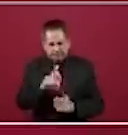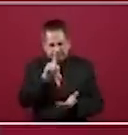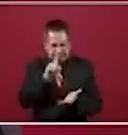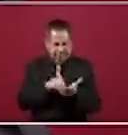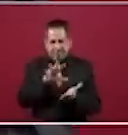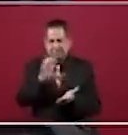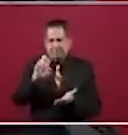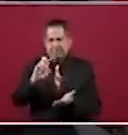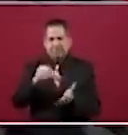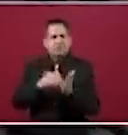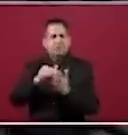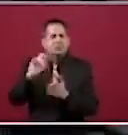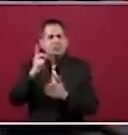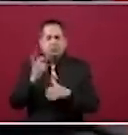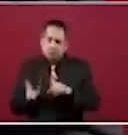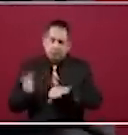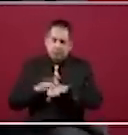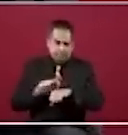1.500 millones de dólares adicionales.